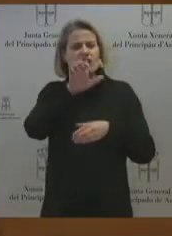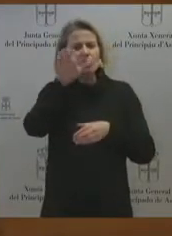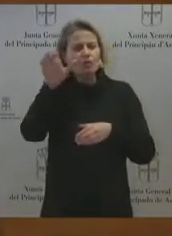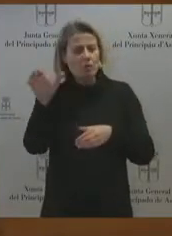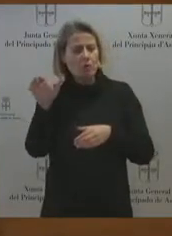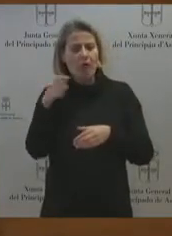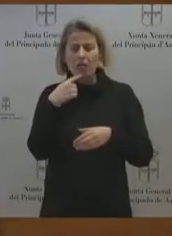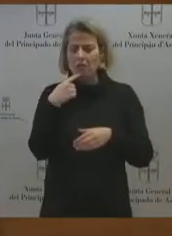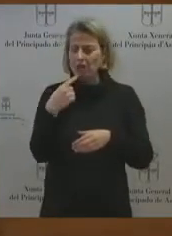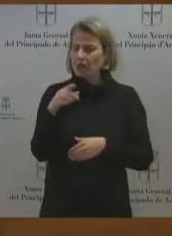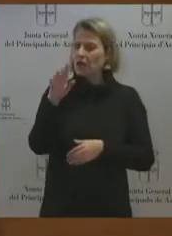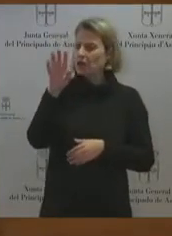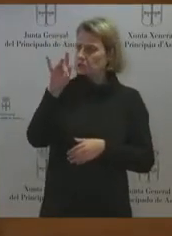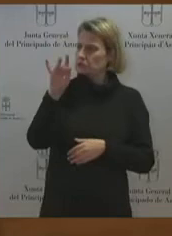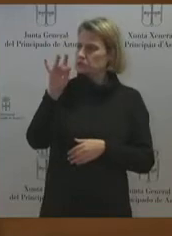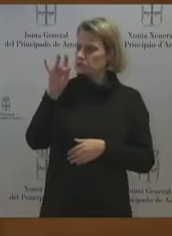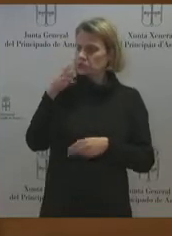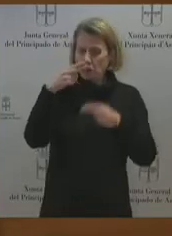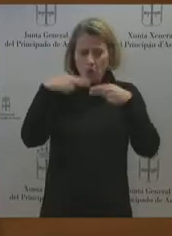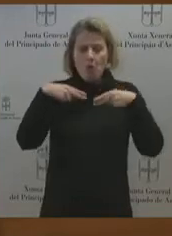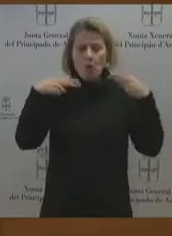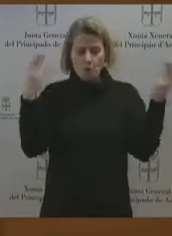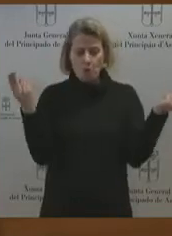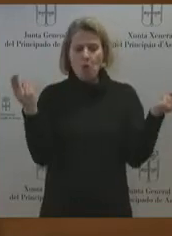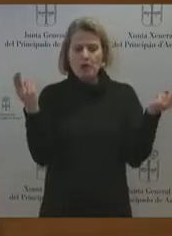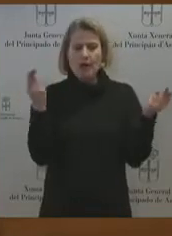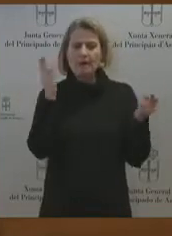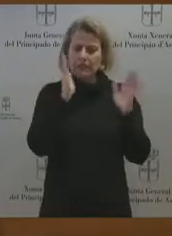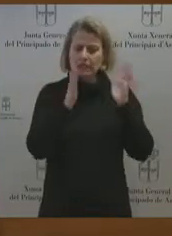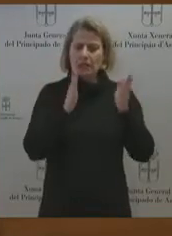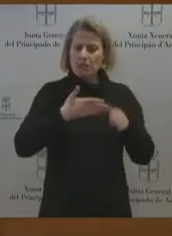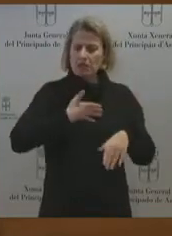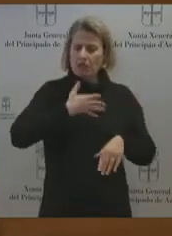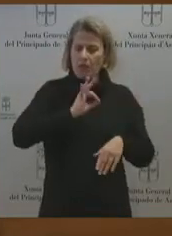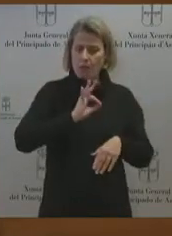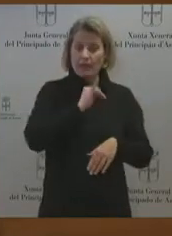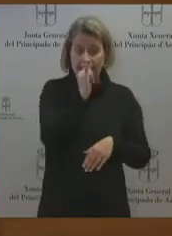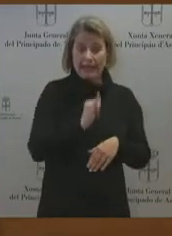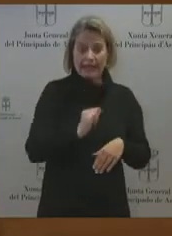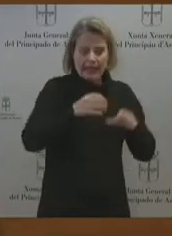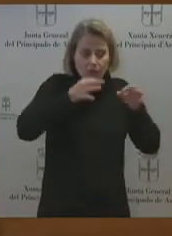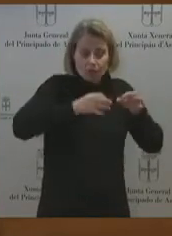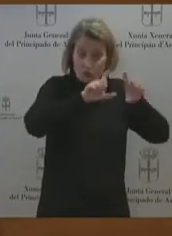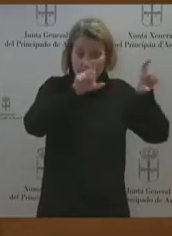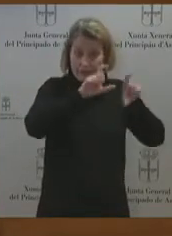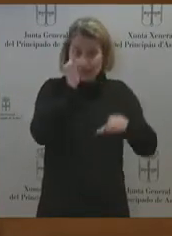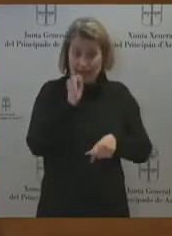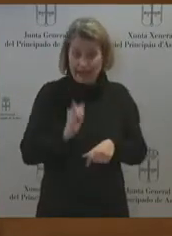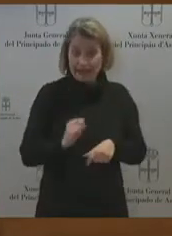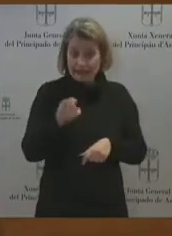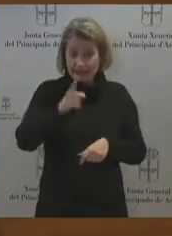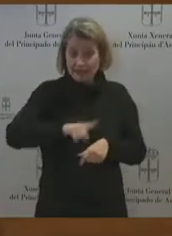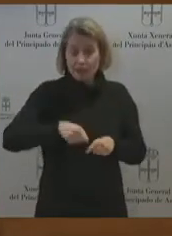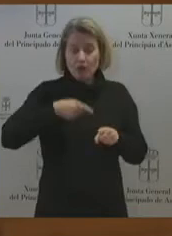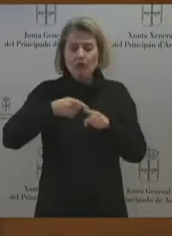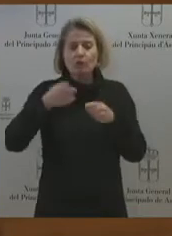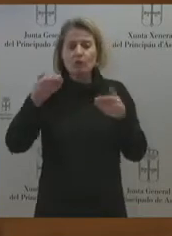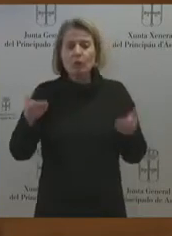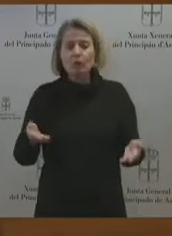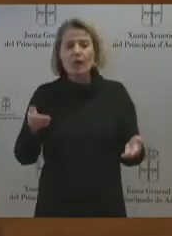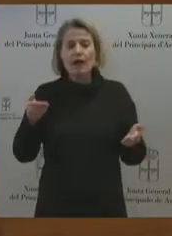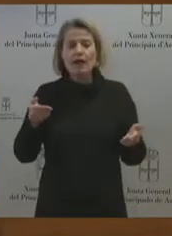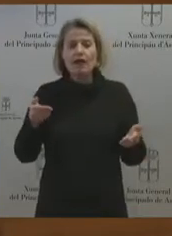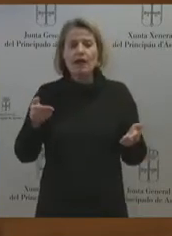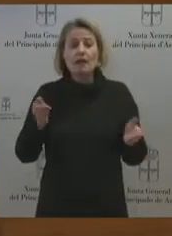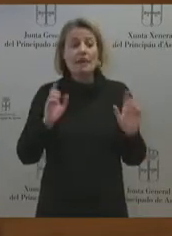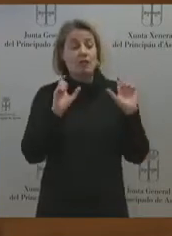una empresa pública de energía precisamente para evitar que haya un abandono de un sector estratégico, porque en Francia sí